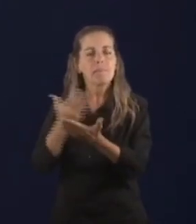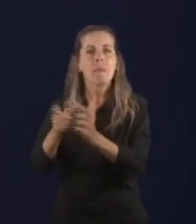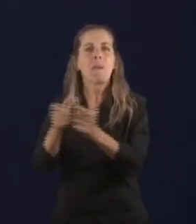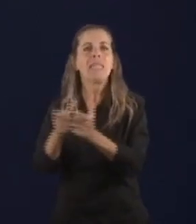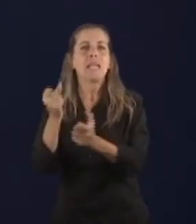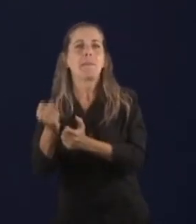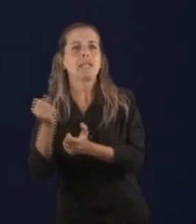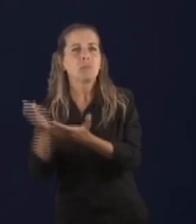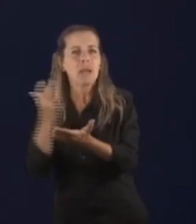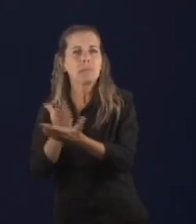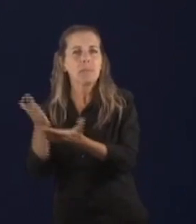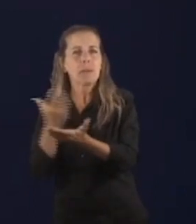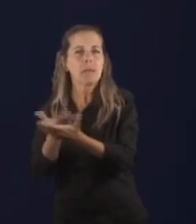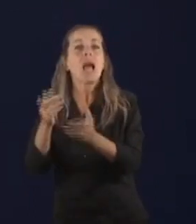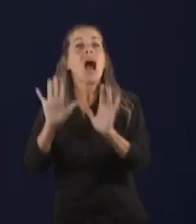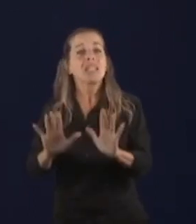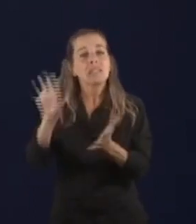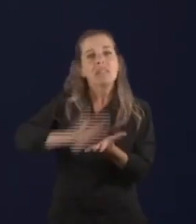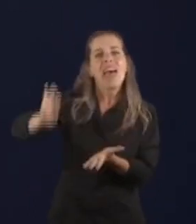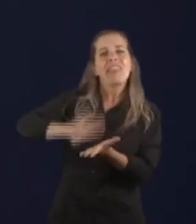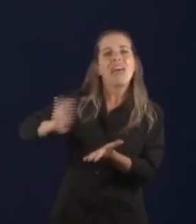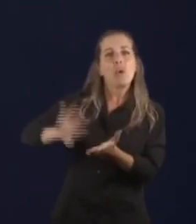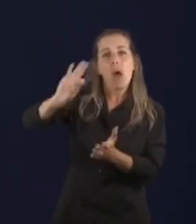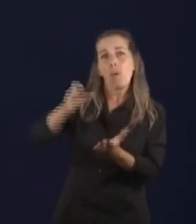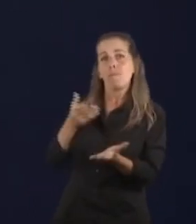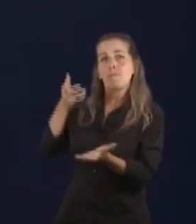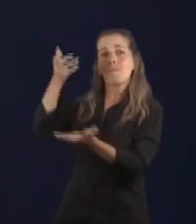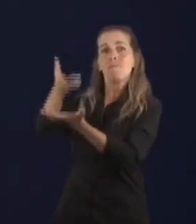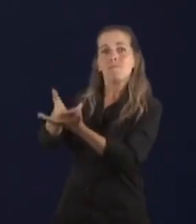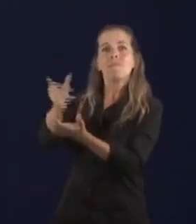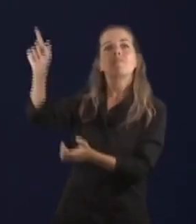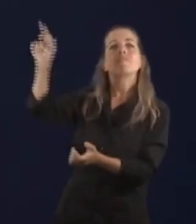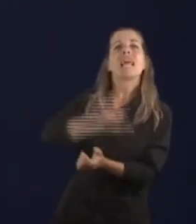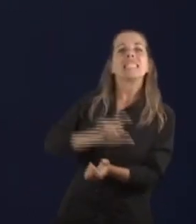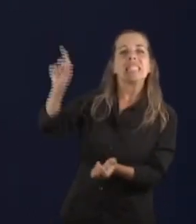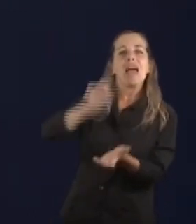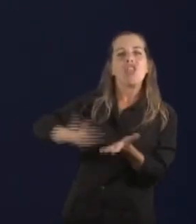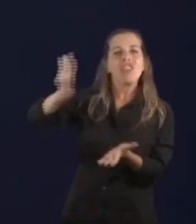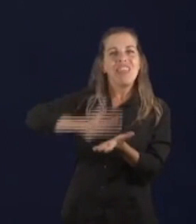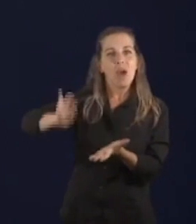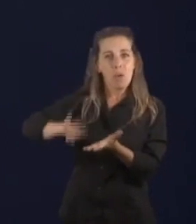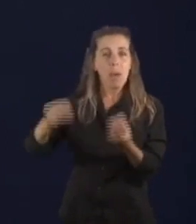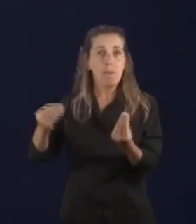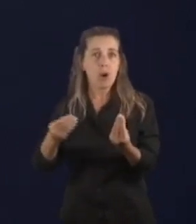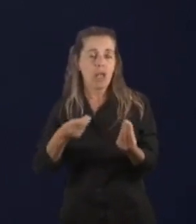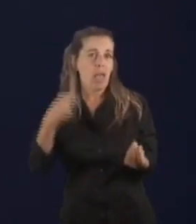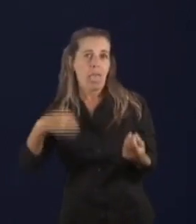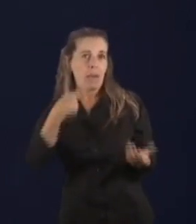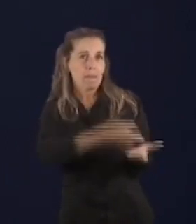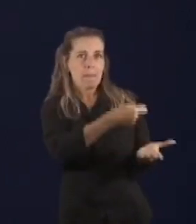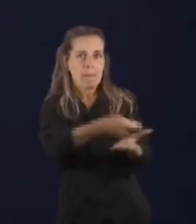endeudarte esto de que te udas porque sos mal tipo no te udas porque efectivamente tenés déficit y lo tenés que